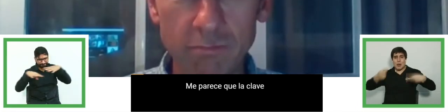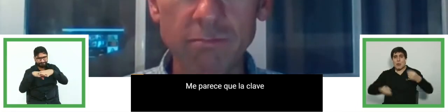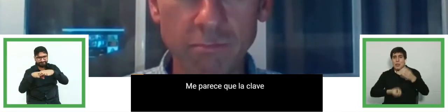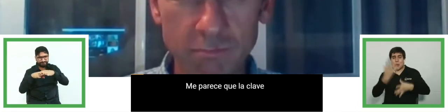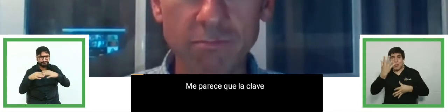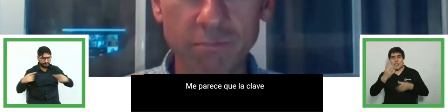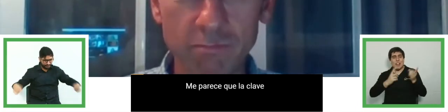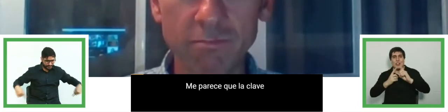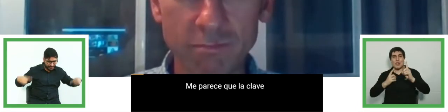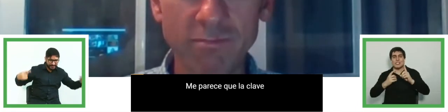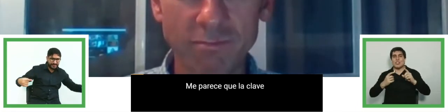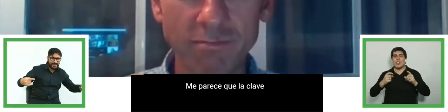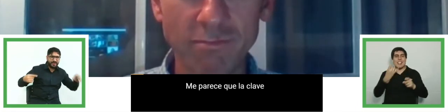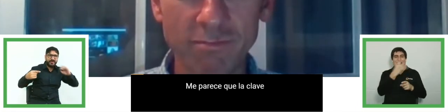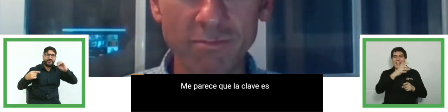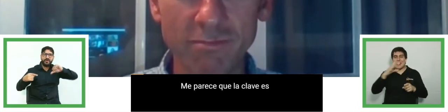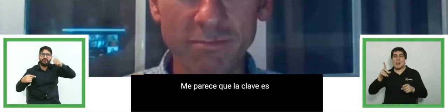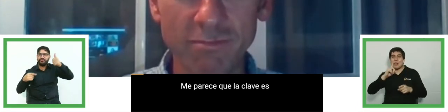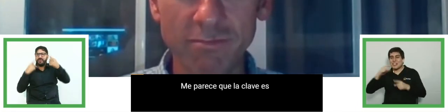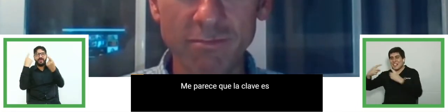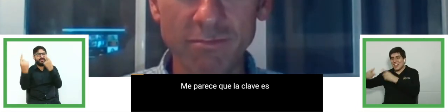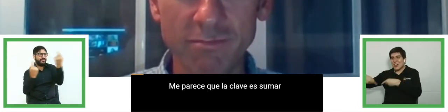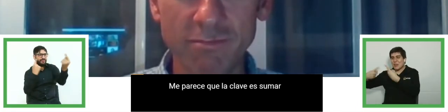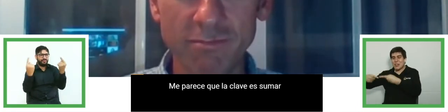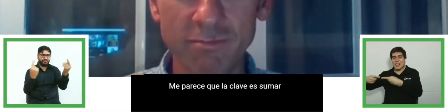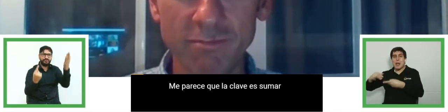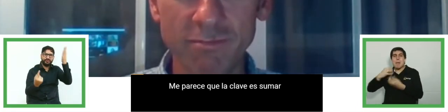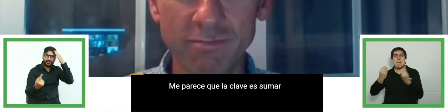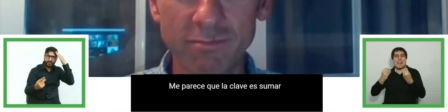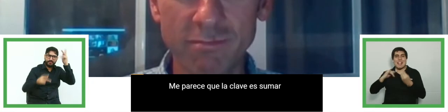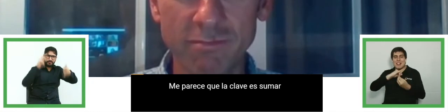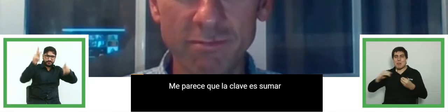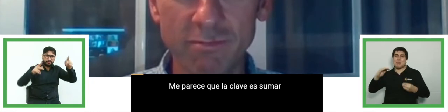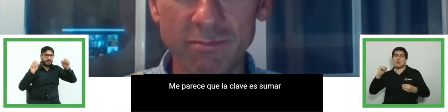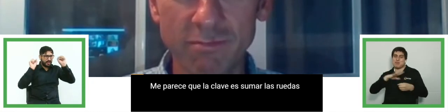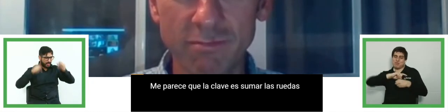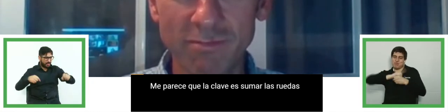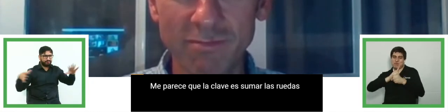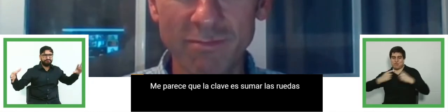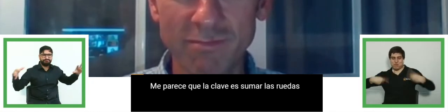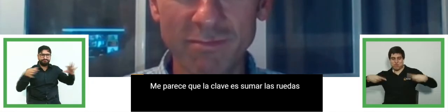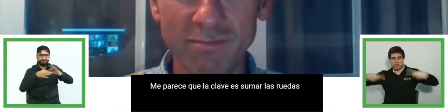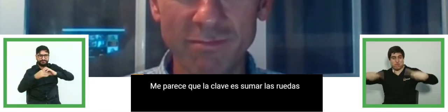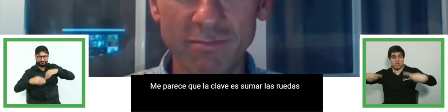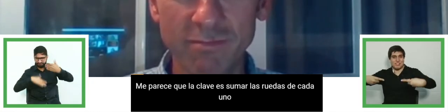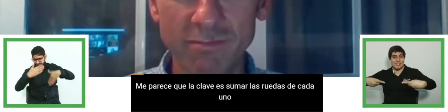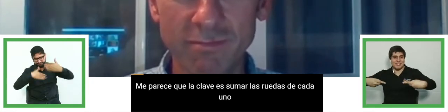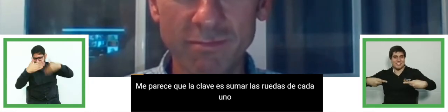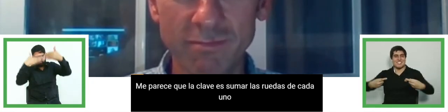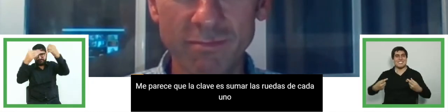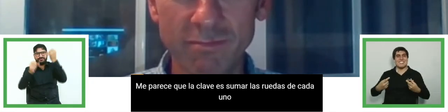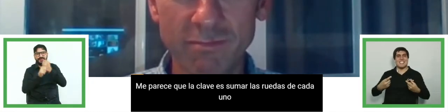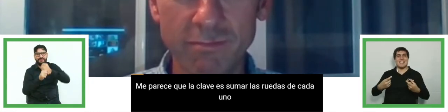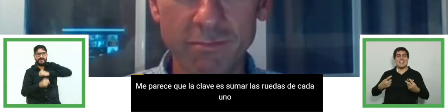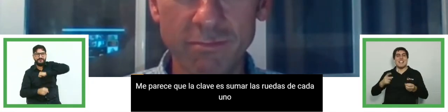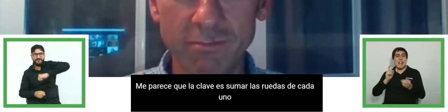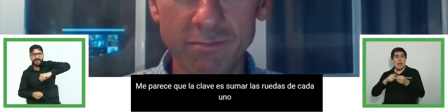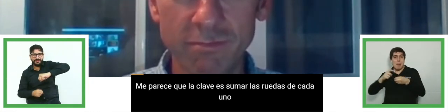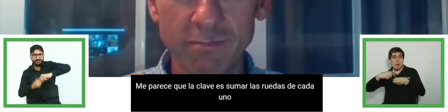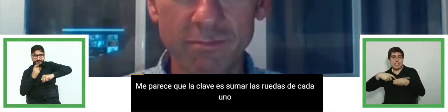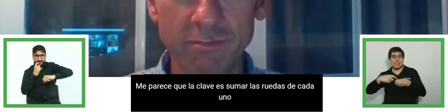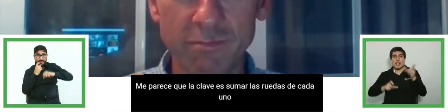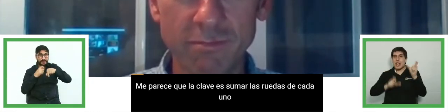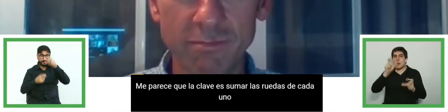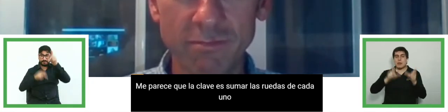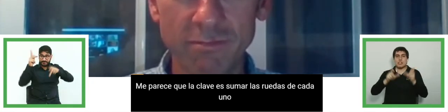sumar las ruedas que cada uno tiene para poder ir mucho más rápido y tener presente siempre la participación de las